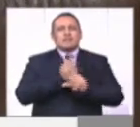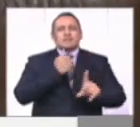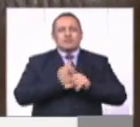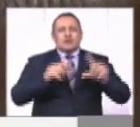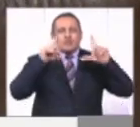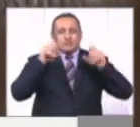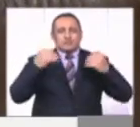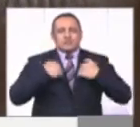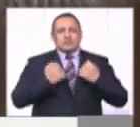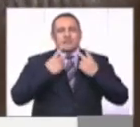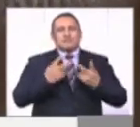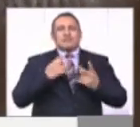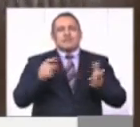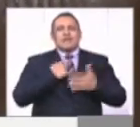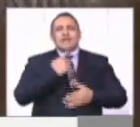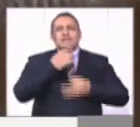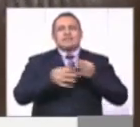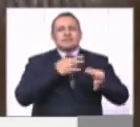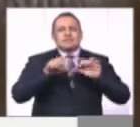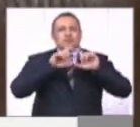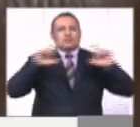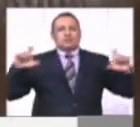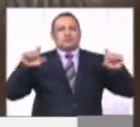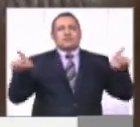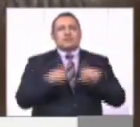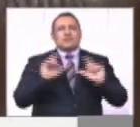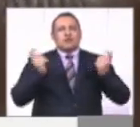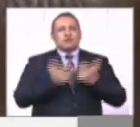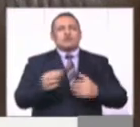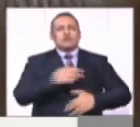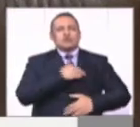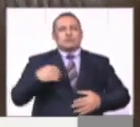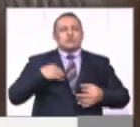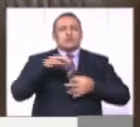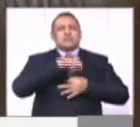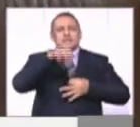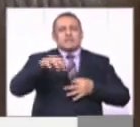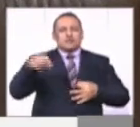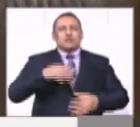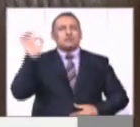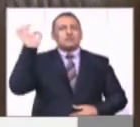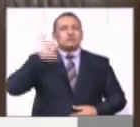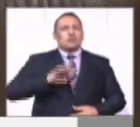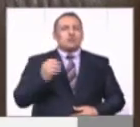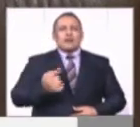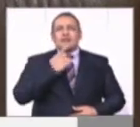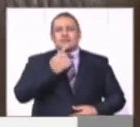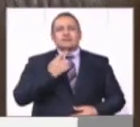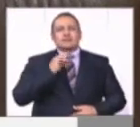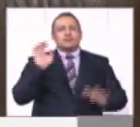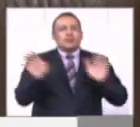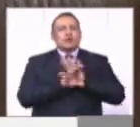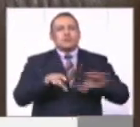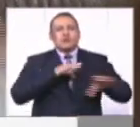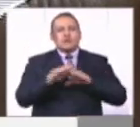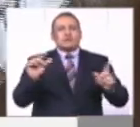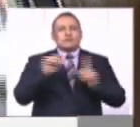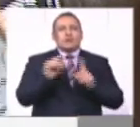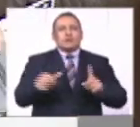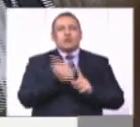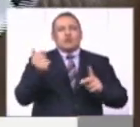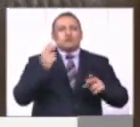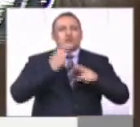fotos que tenemos acá qué decían en sus en sus paneles consejo de ministros descentralizados nunca se se hizo uso de otra